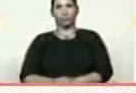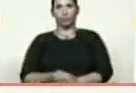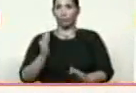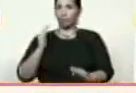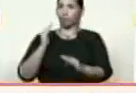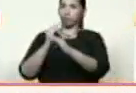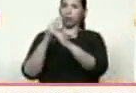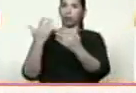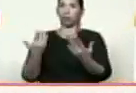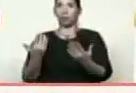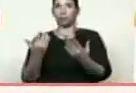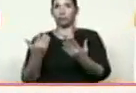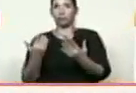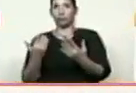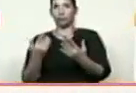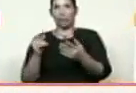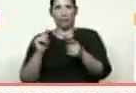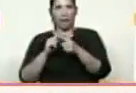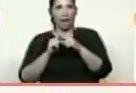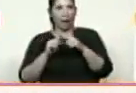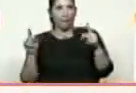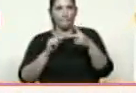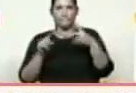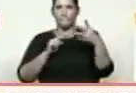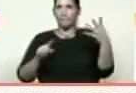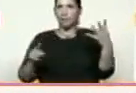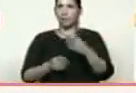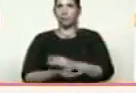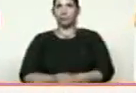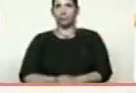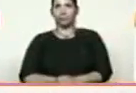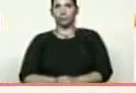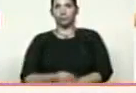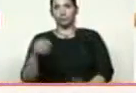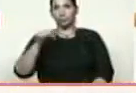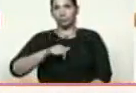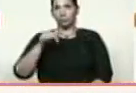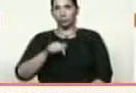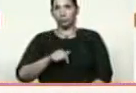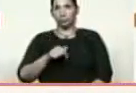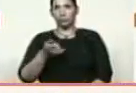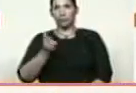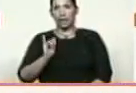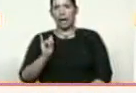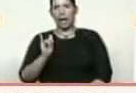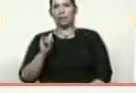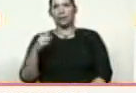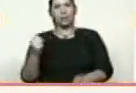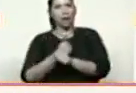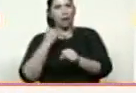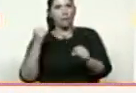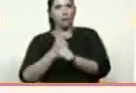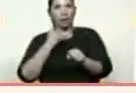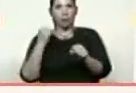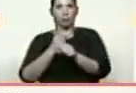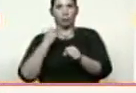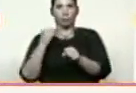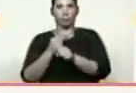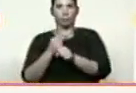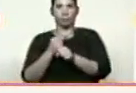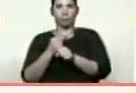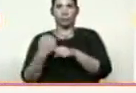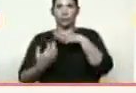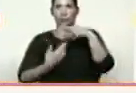indicadores y tenían que cambiar la correlación de fuerza. Y allí está la causa de la acción imperialista. Necesario